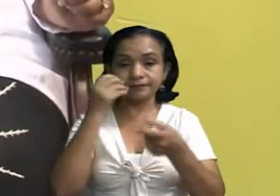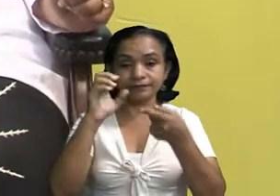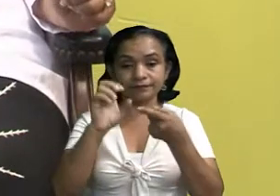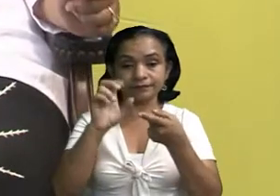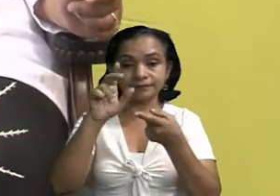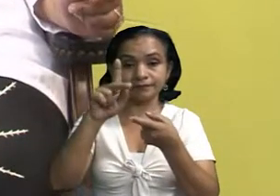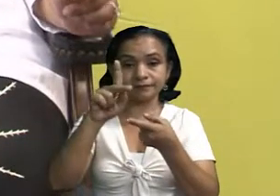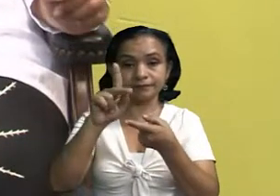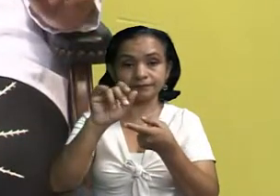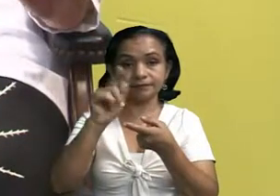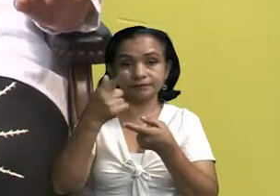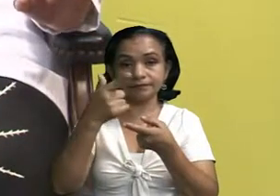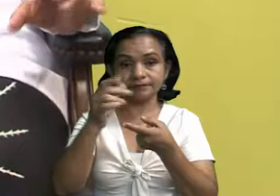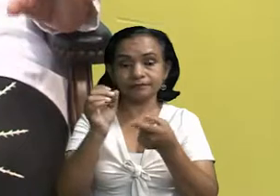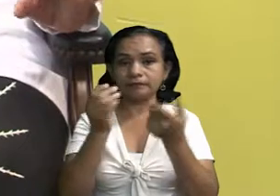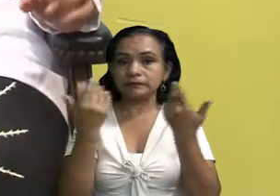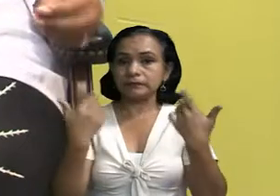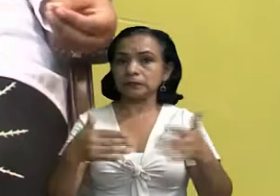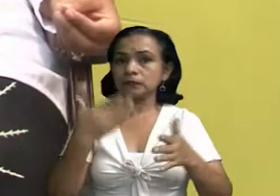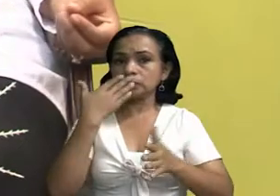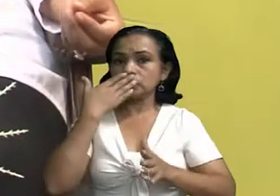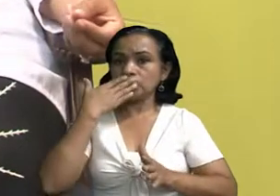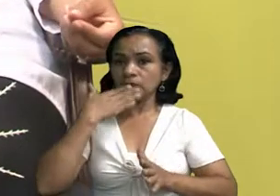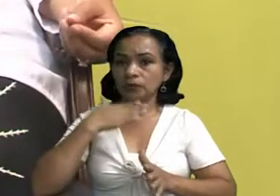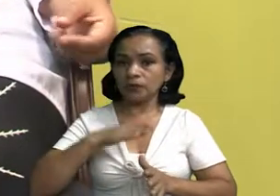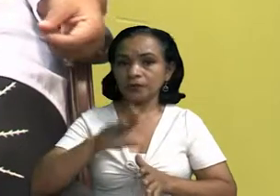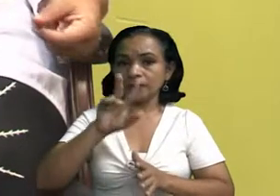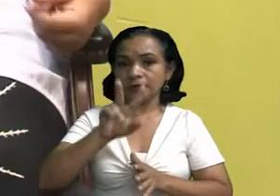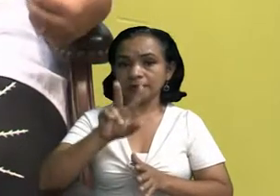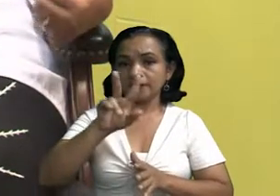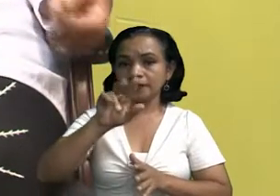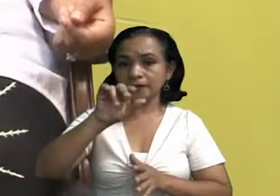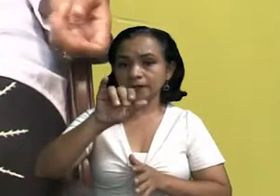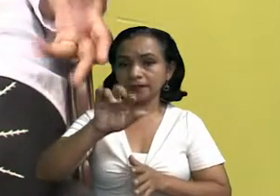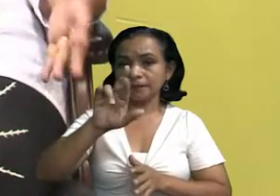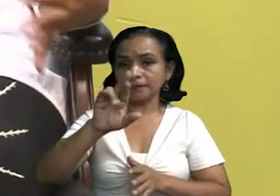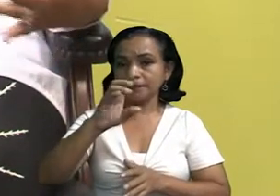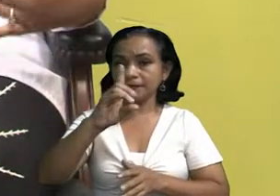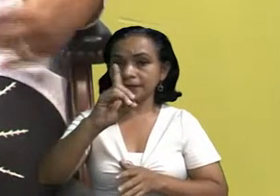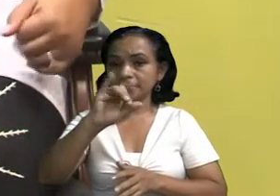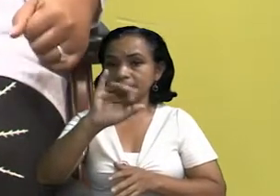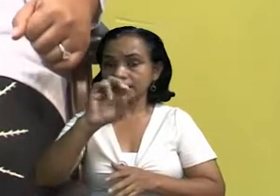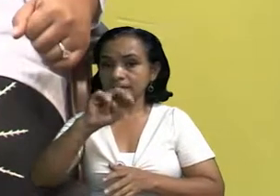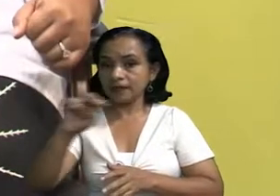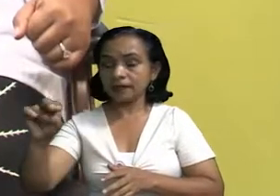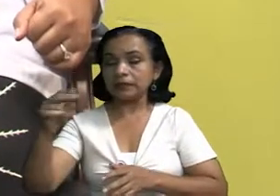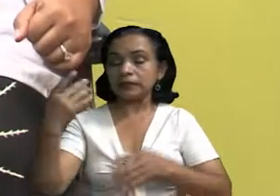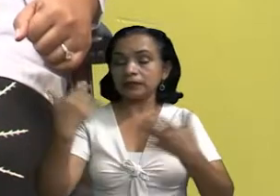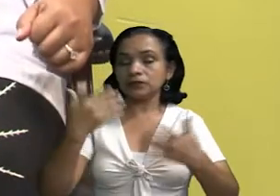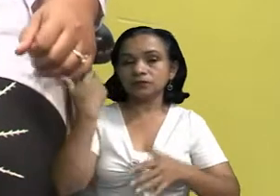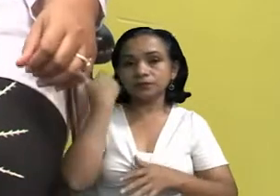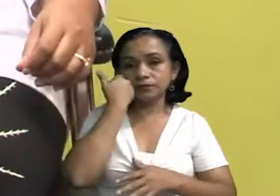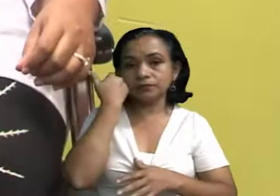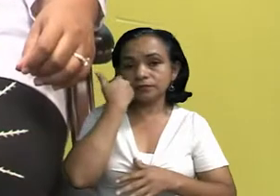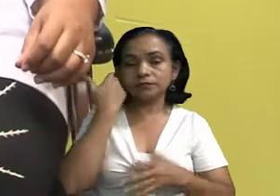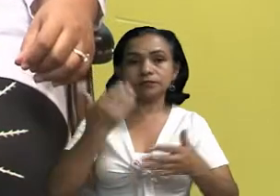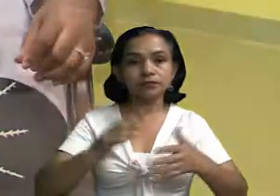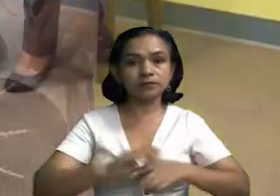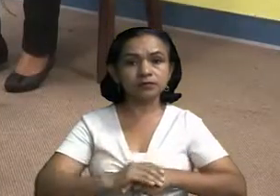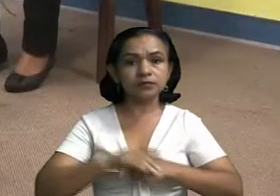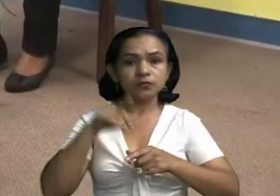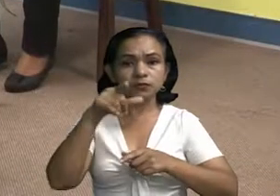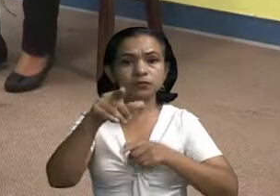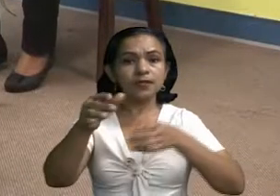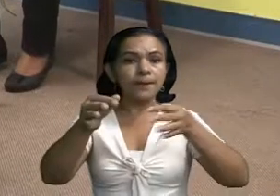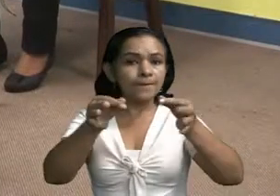hay un estreptococo muy dañino que es el viridans, que es un estreptococo que da endocarditis. Ahora, usted me